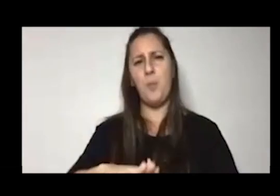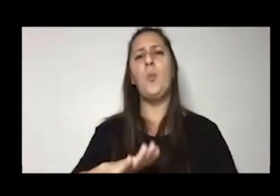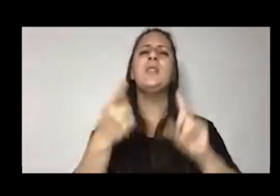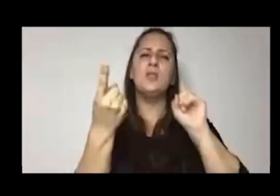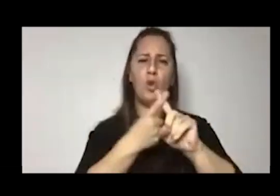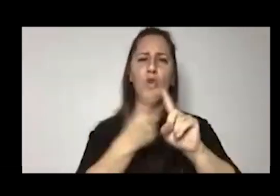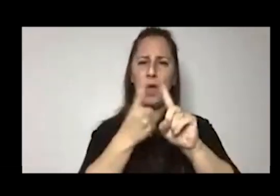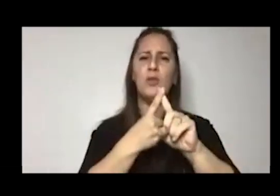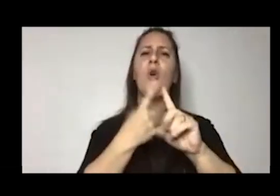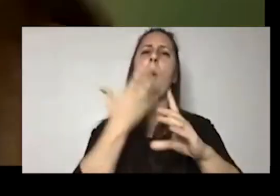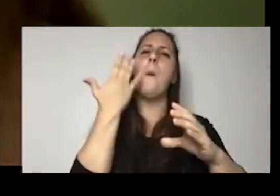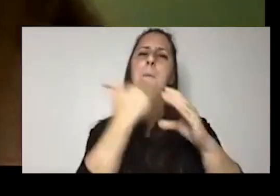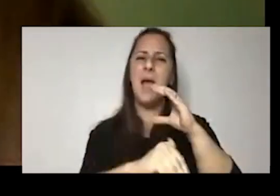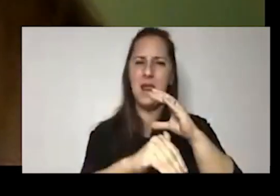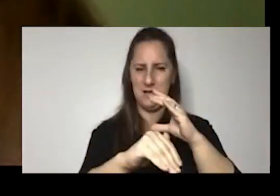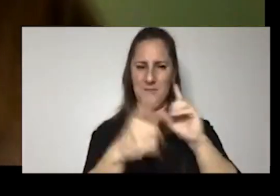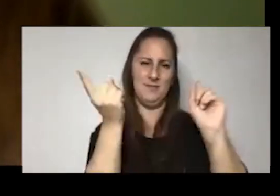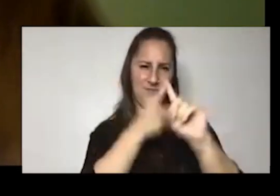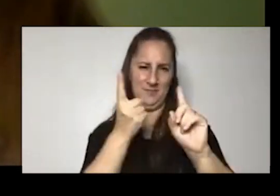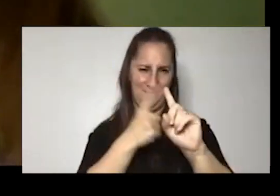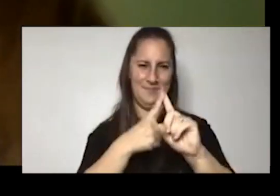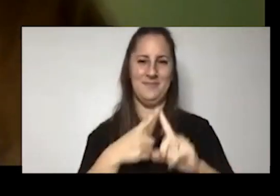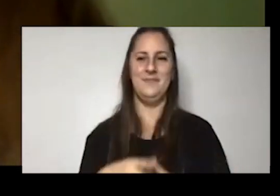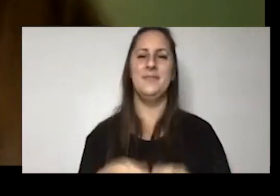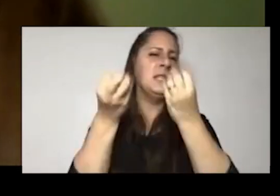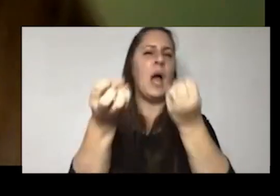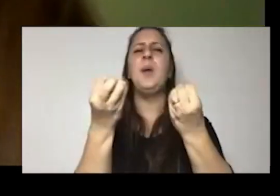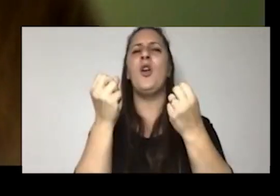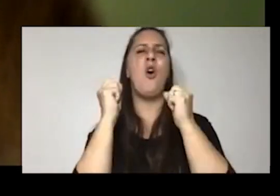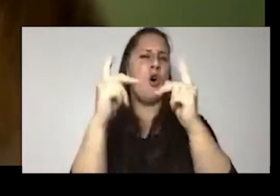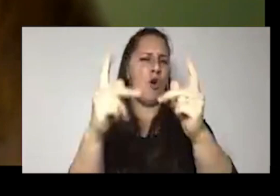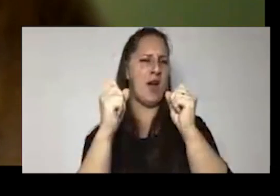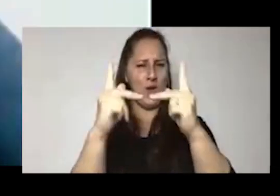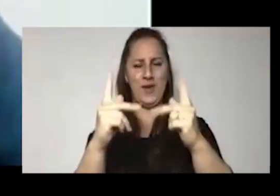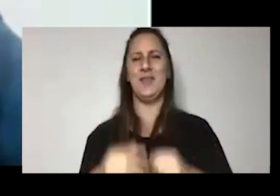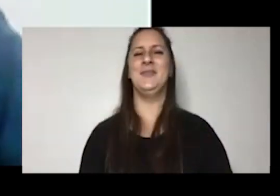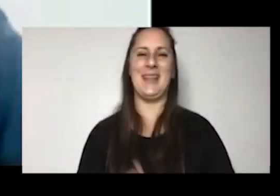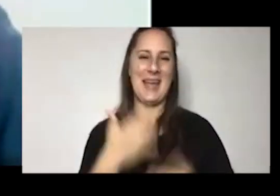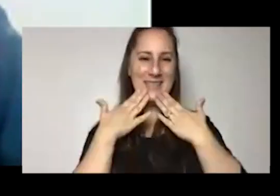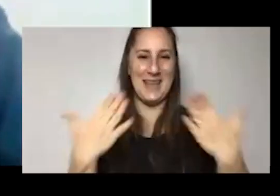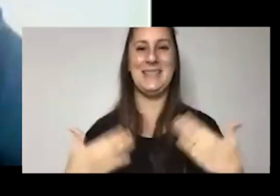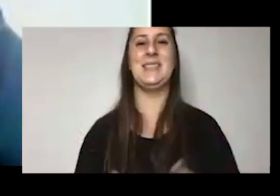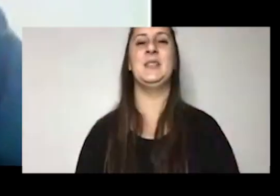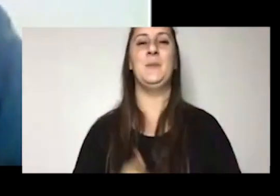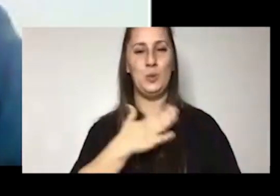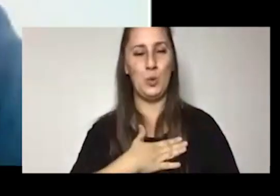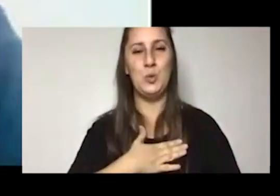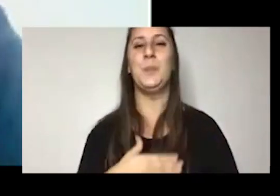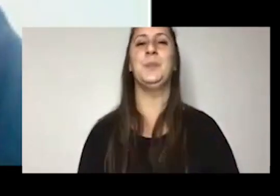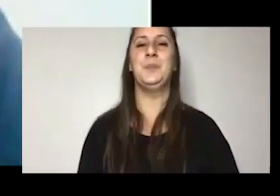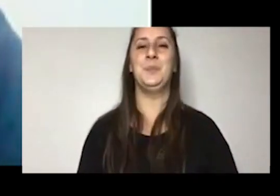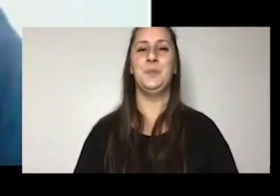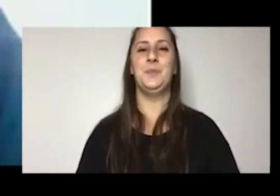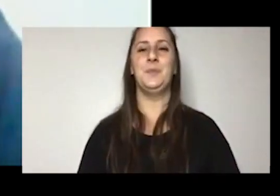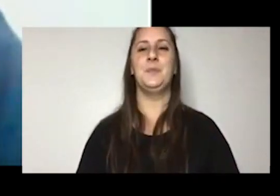compartir sus correos electrónicos. Un gusto, Josefina. Igualmente. Agus, ya que Josefina me